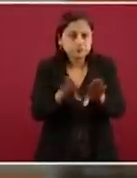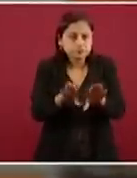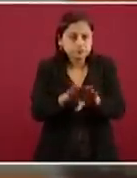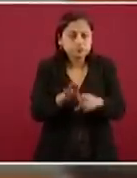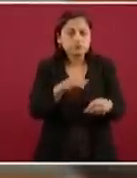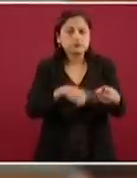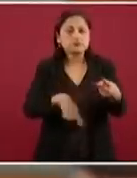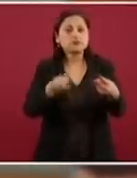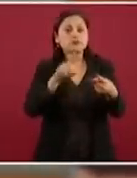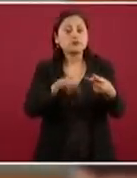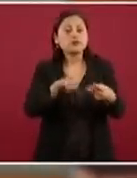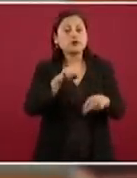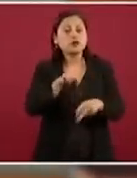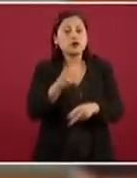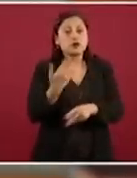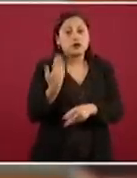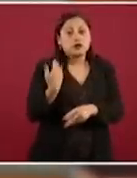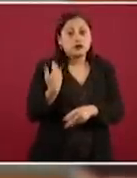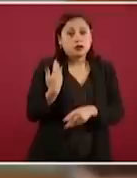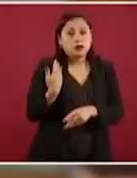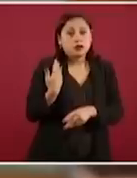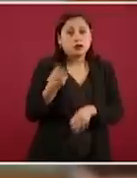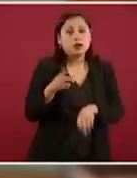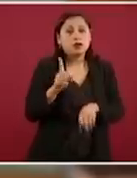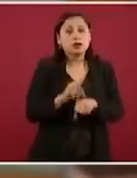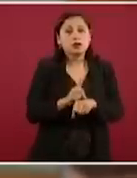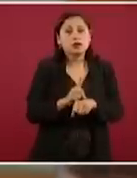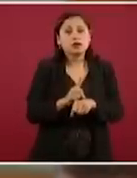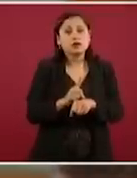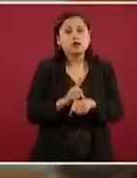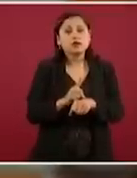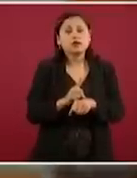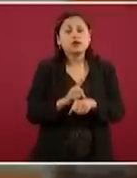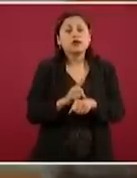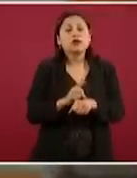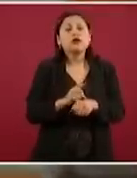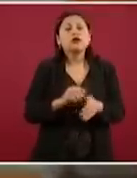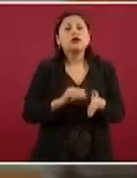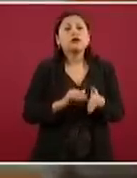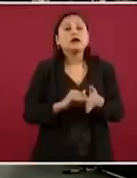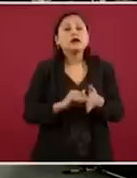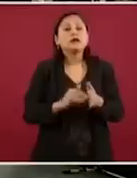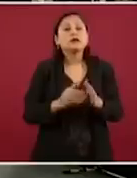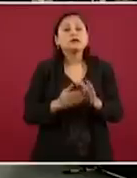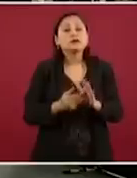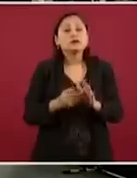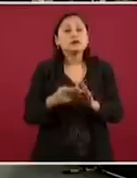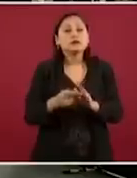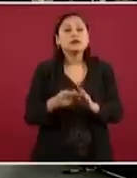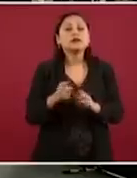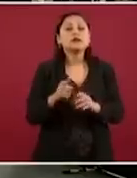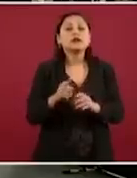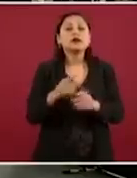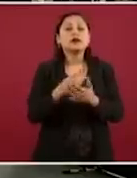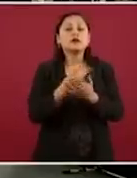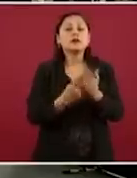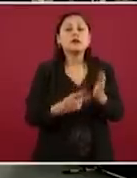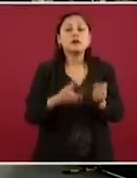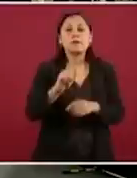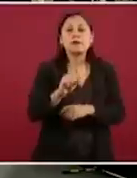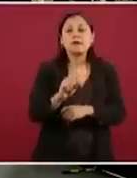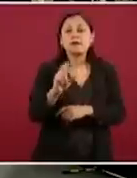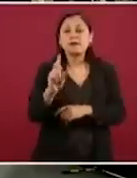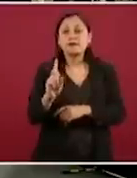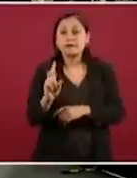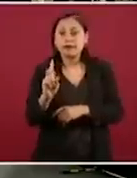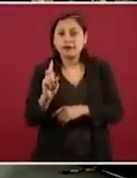se publicó hace unos días la Estrategia Nacional de Implementación de la Agenda 2030 a cargo de la oficina del señor Alfonso Romo.